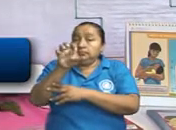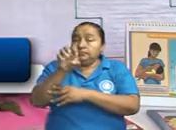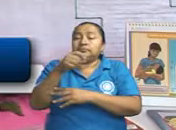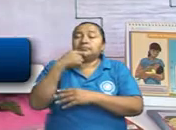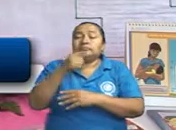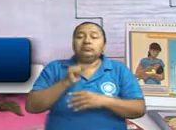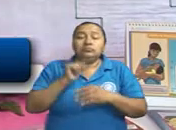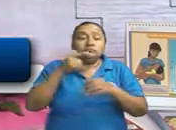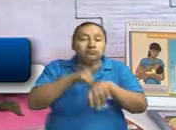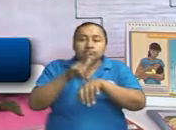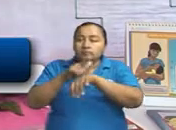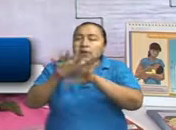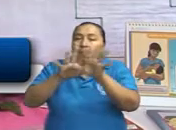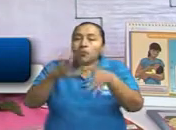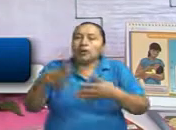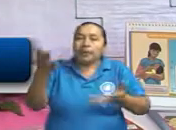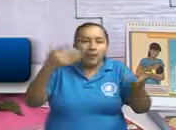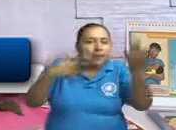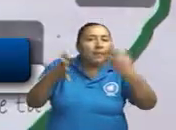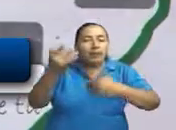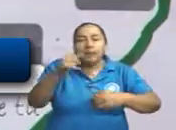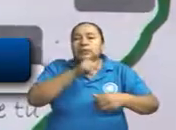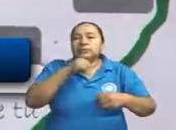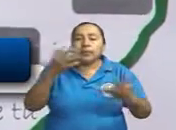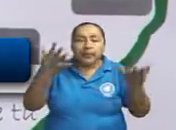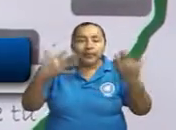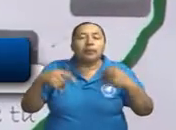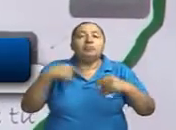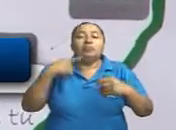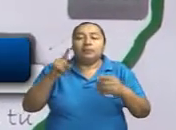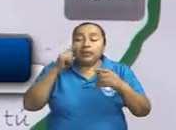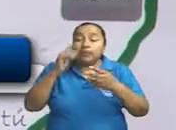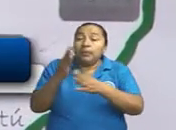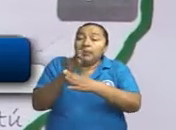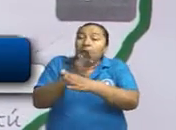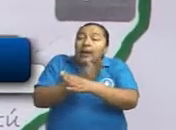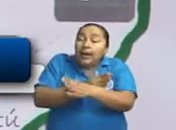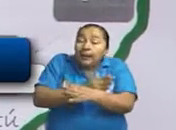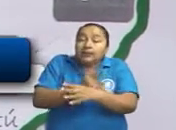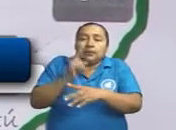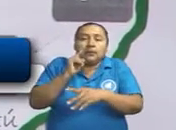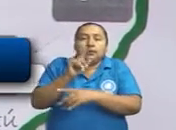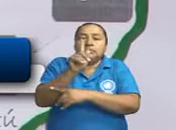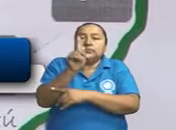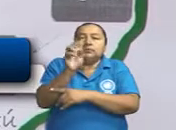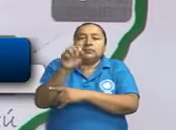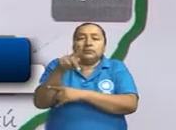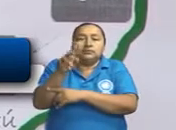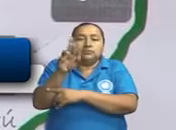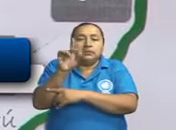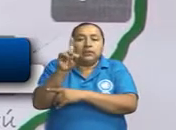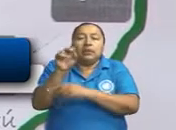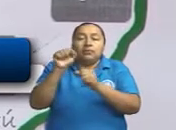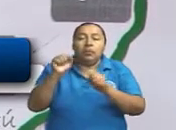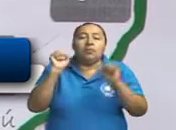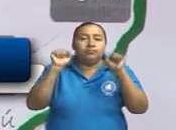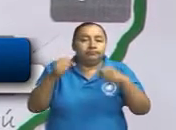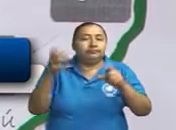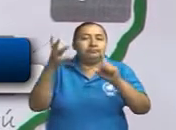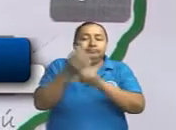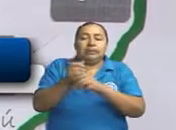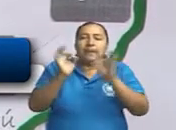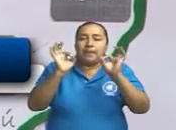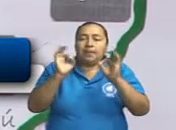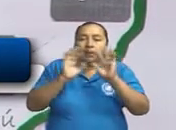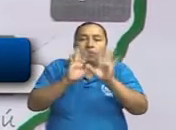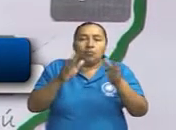anda esa enfermedad, y así poderla diagnosticar de una forma temprana, que es lo que nos va a asegurar el éxito en la curación de esta enfermedad.